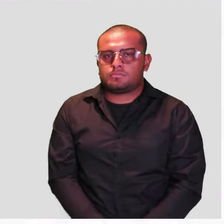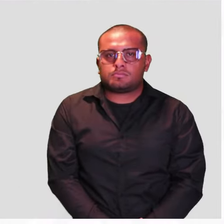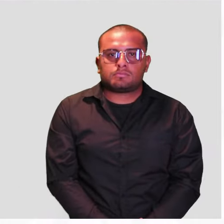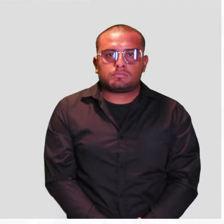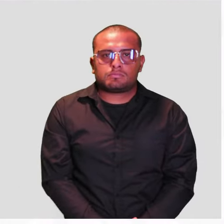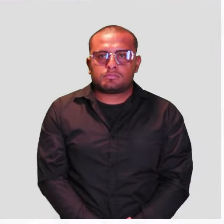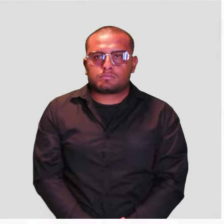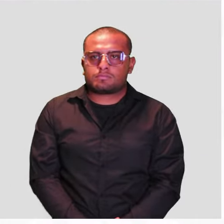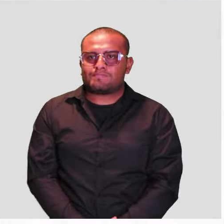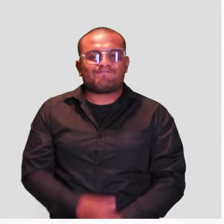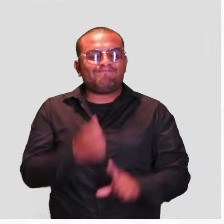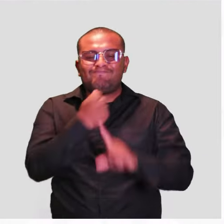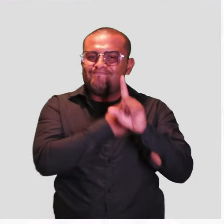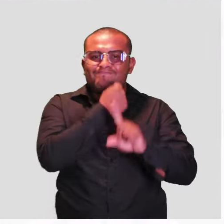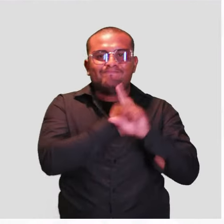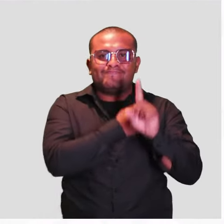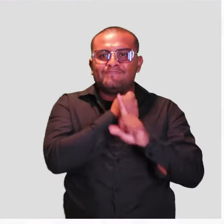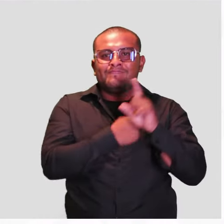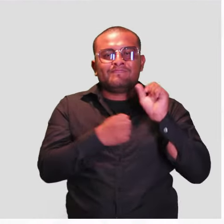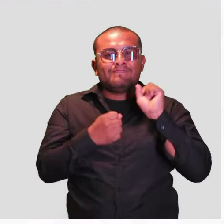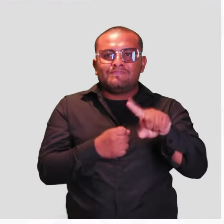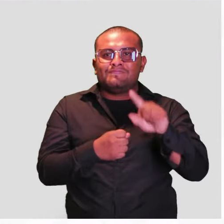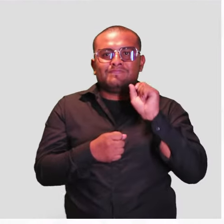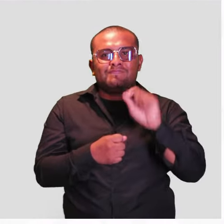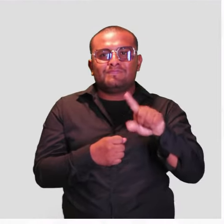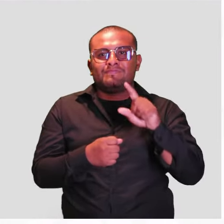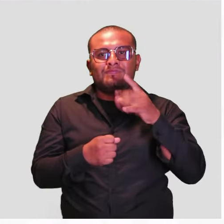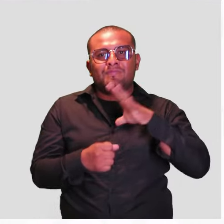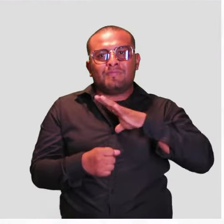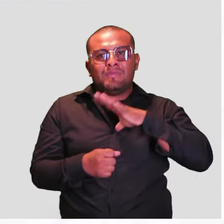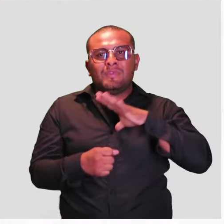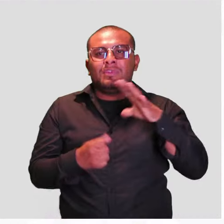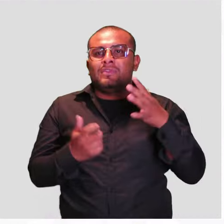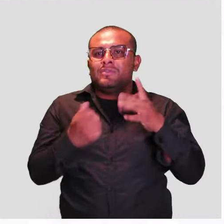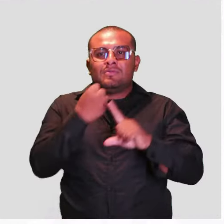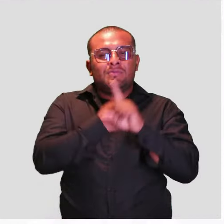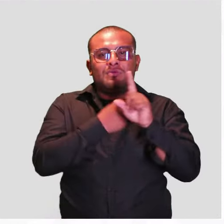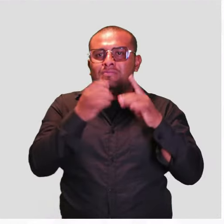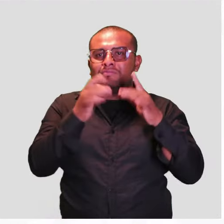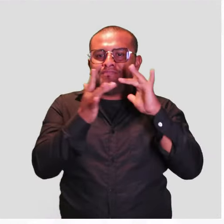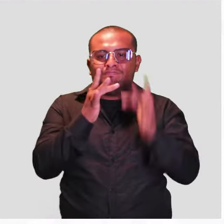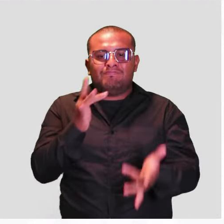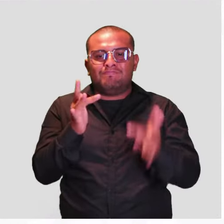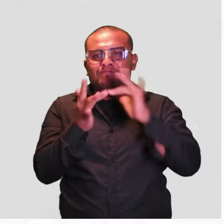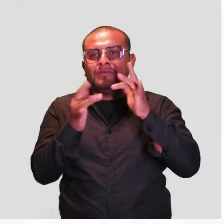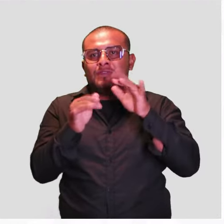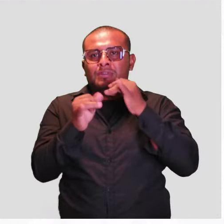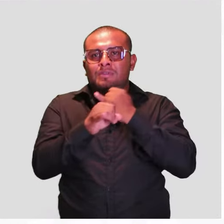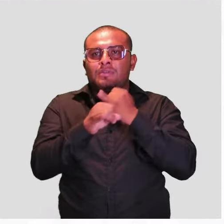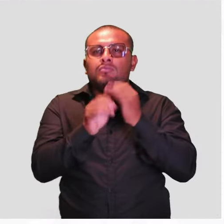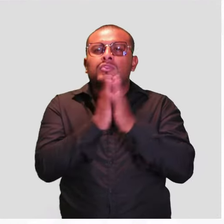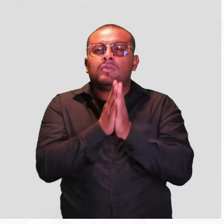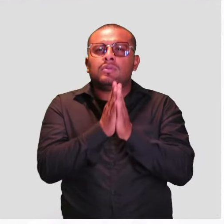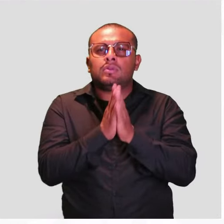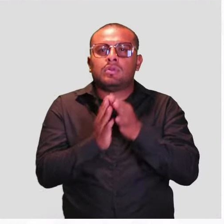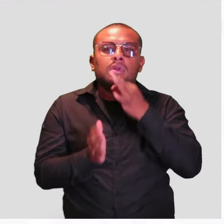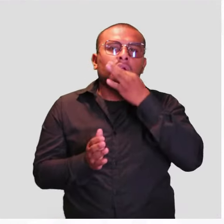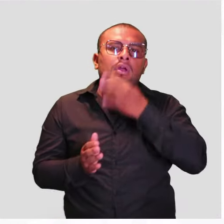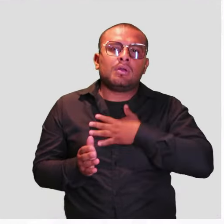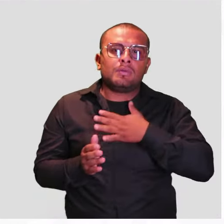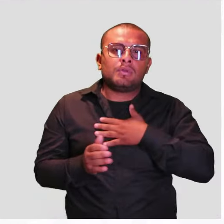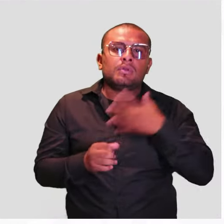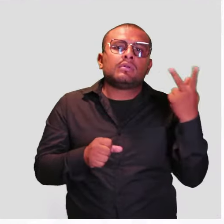Seguimos con detalles en la conectividad. Si el equipo técnico del instituto me pudiera informar, nos pudiera